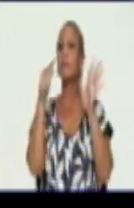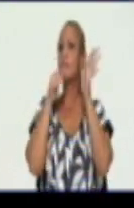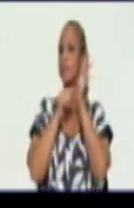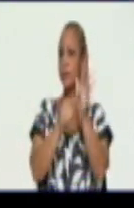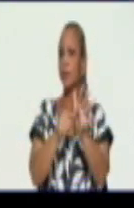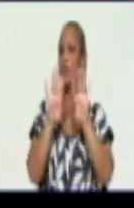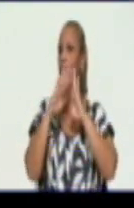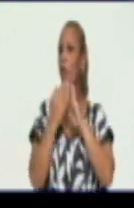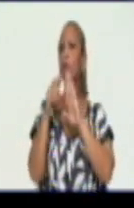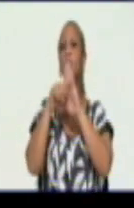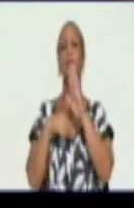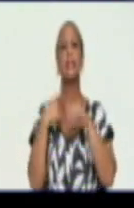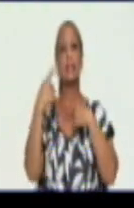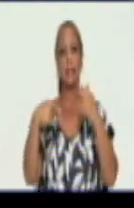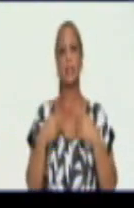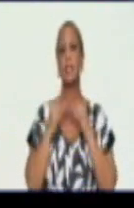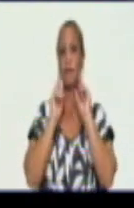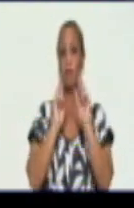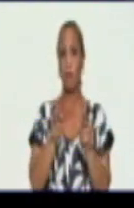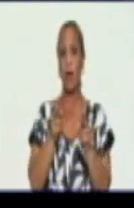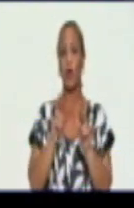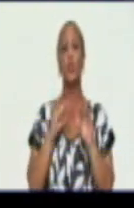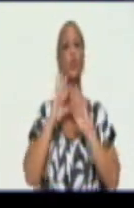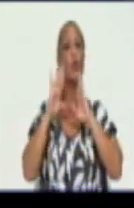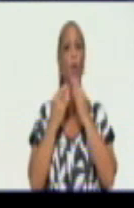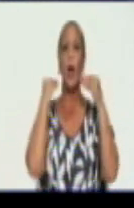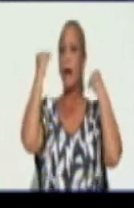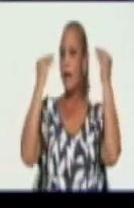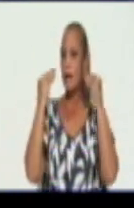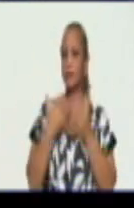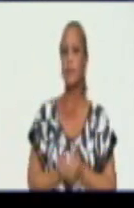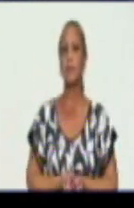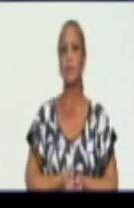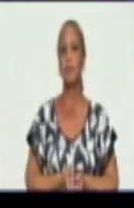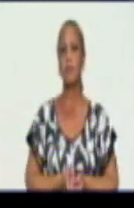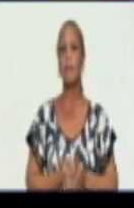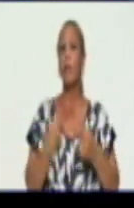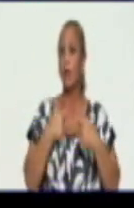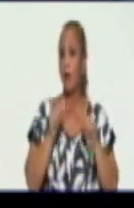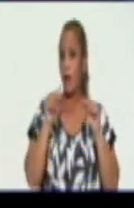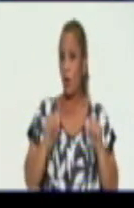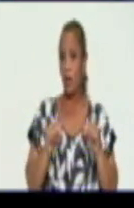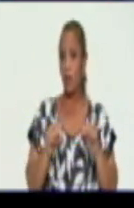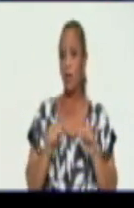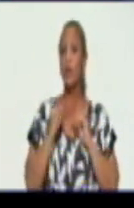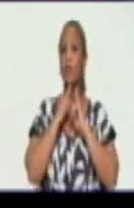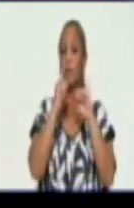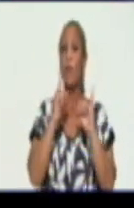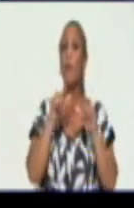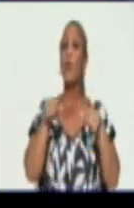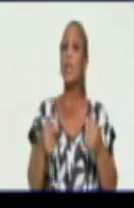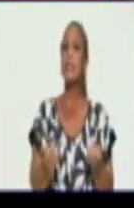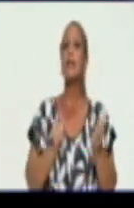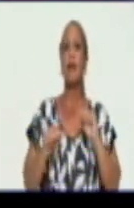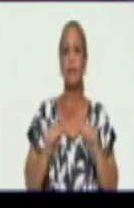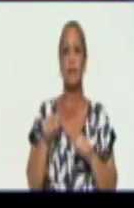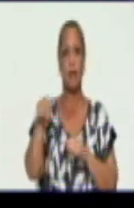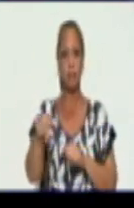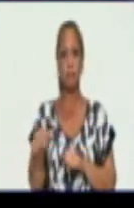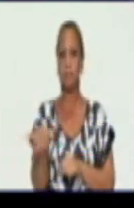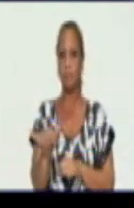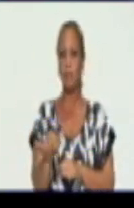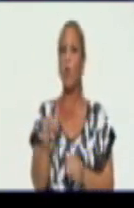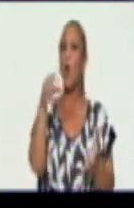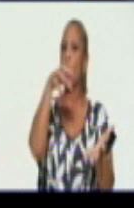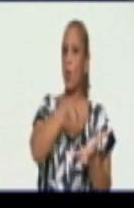sitio el análisis si unas críticas pertinentes ahora menos no digo que no no eso se garantiza en el lugar la gente